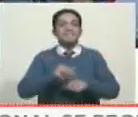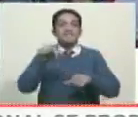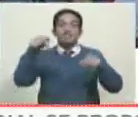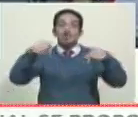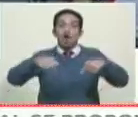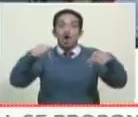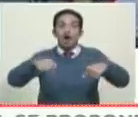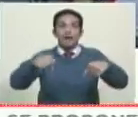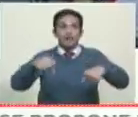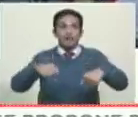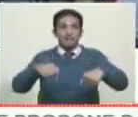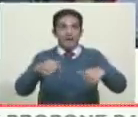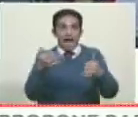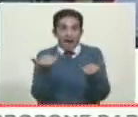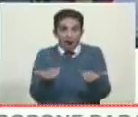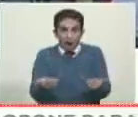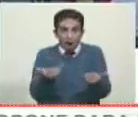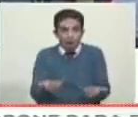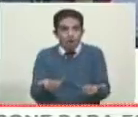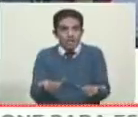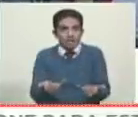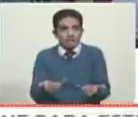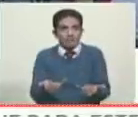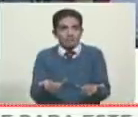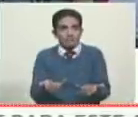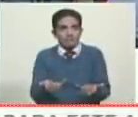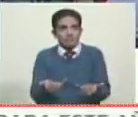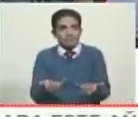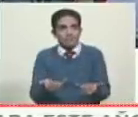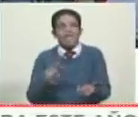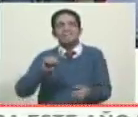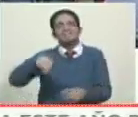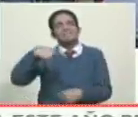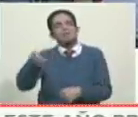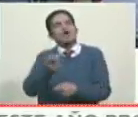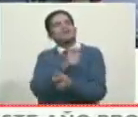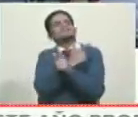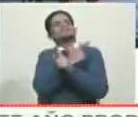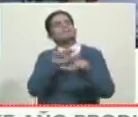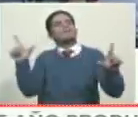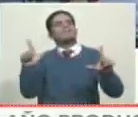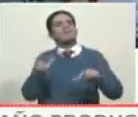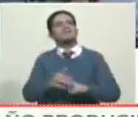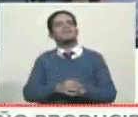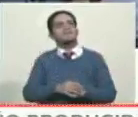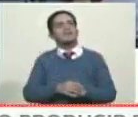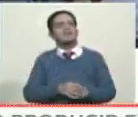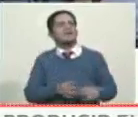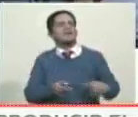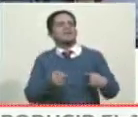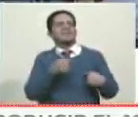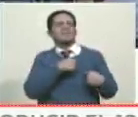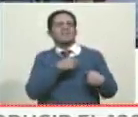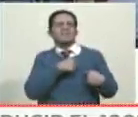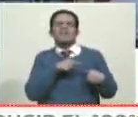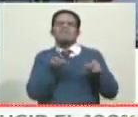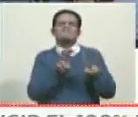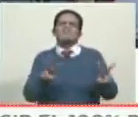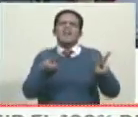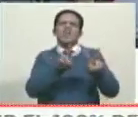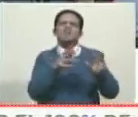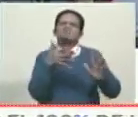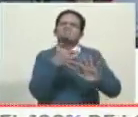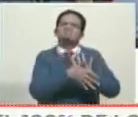hoy día quizás después de nuestra independencia el valor fundamental que tiene la revolución bolivariana